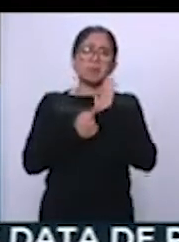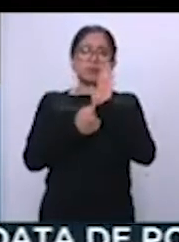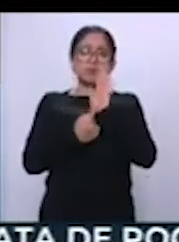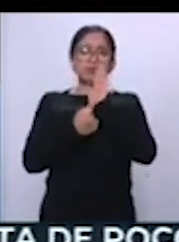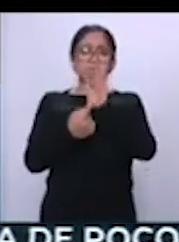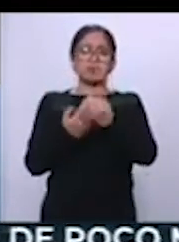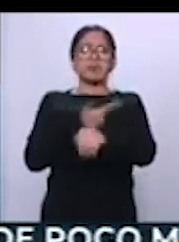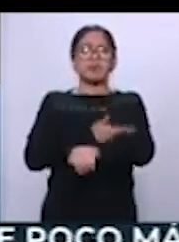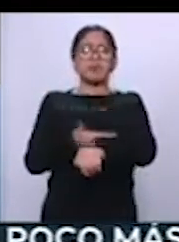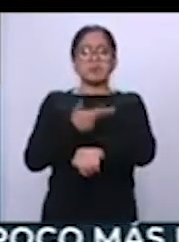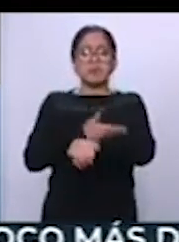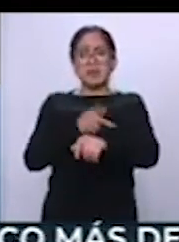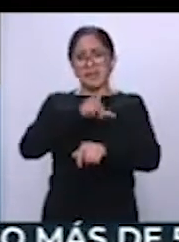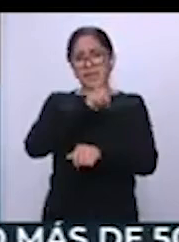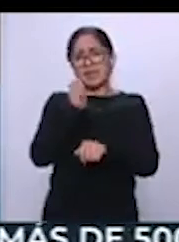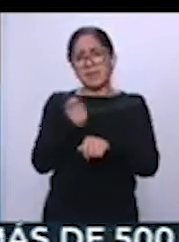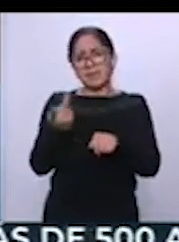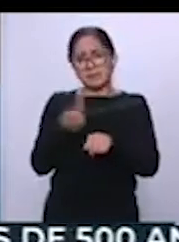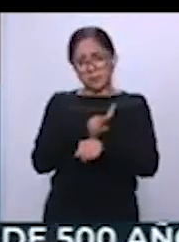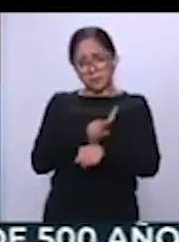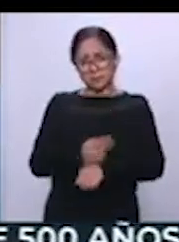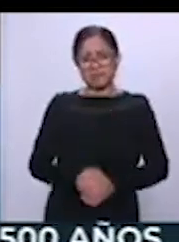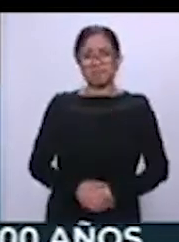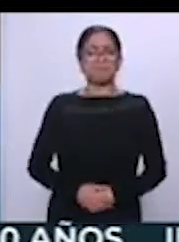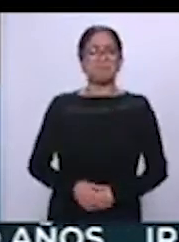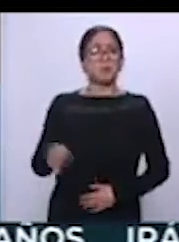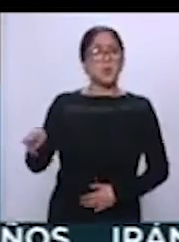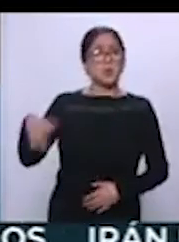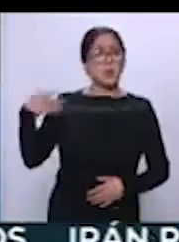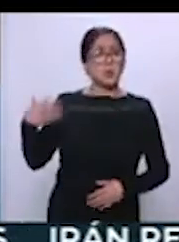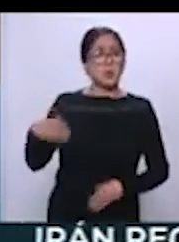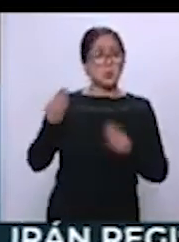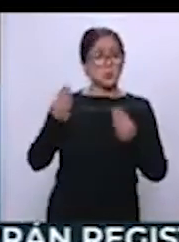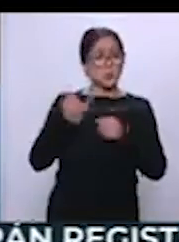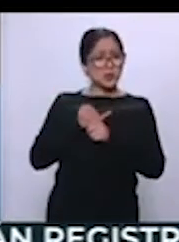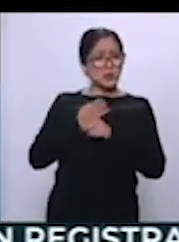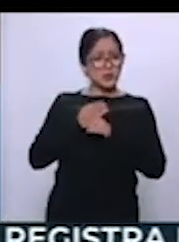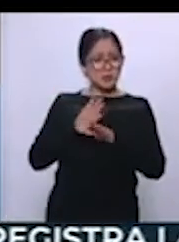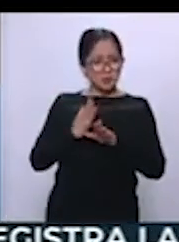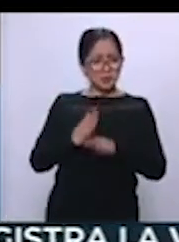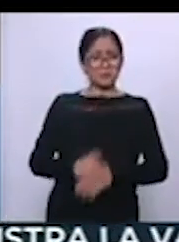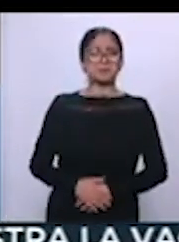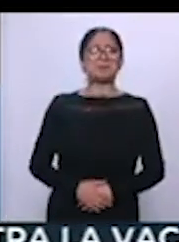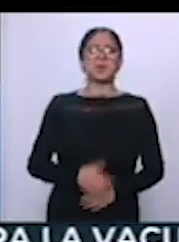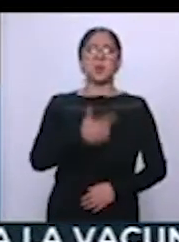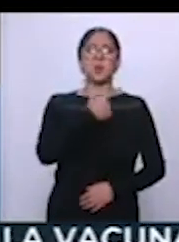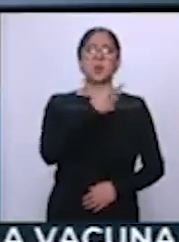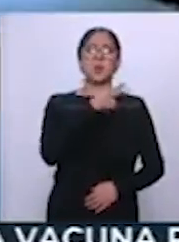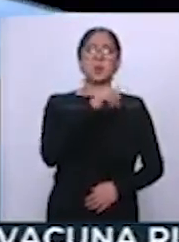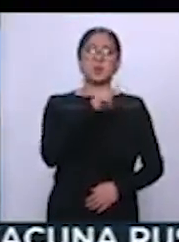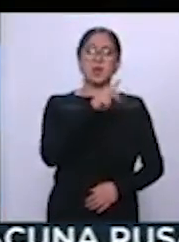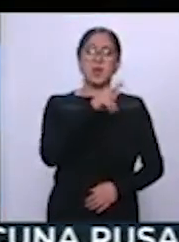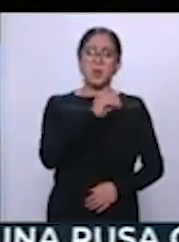resoluciones. Hay mucha tela de dónde cortar. Muchísimas gracias, Gustavo Sánchez. Muy buenas noches.